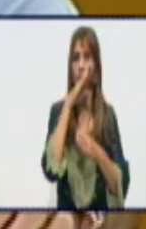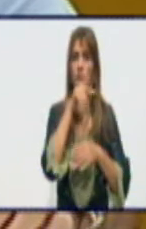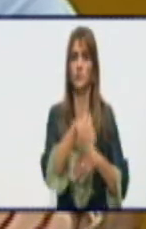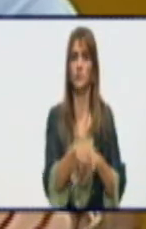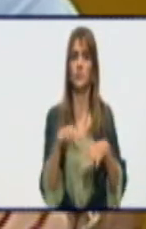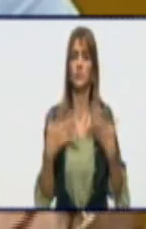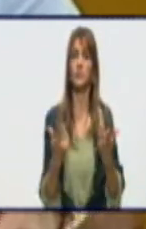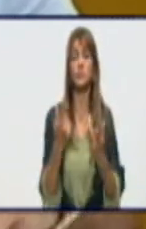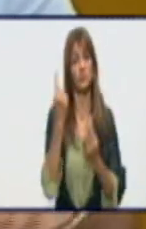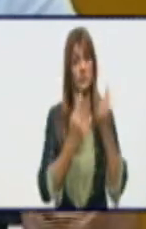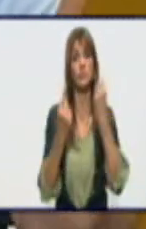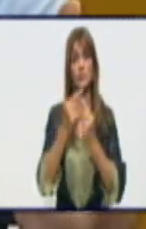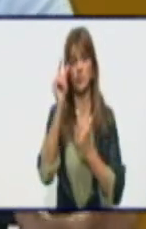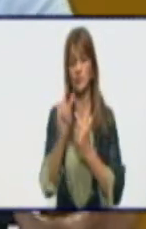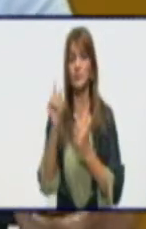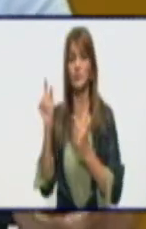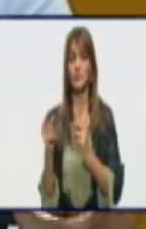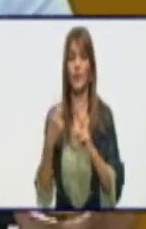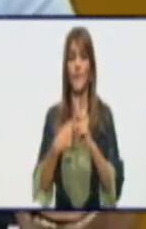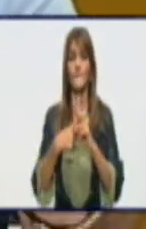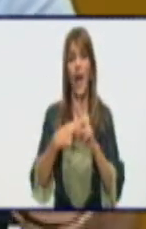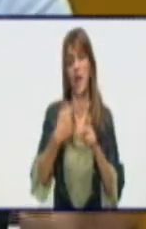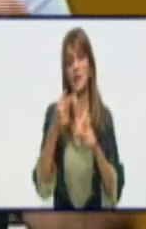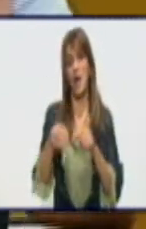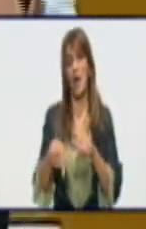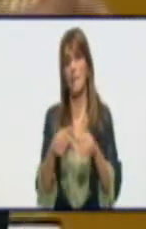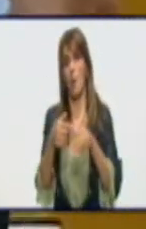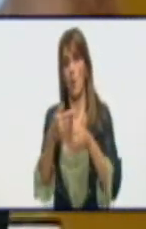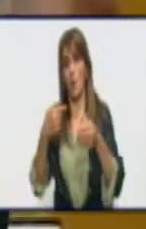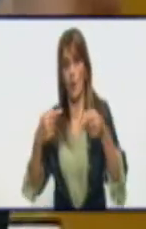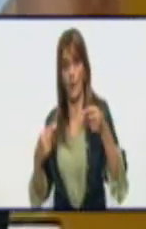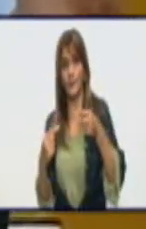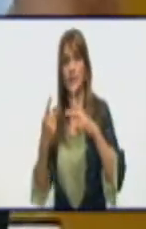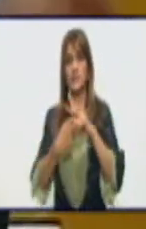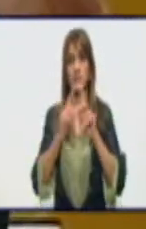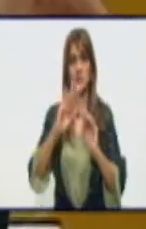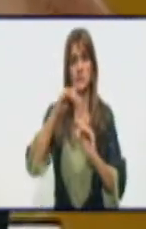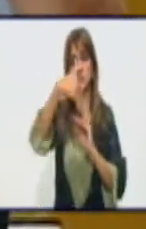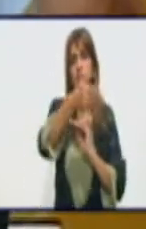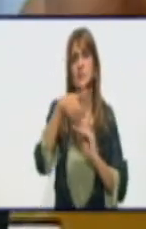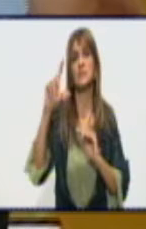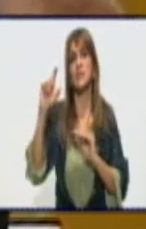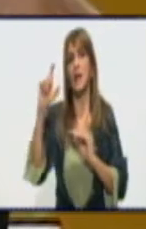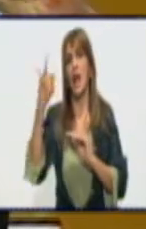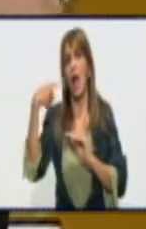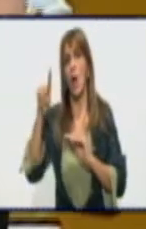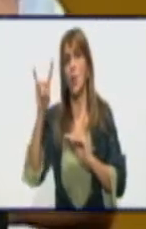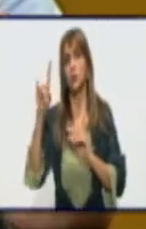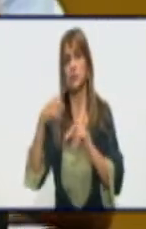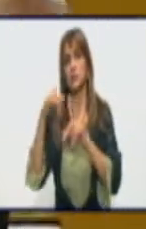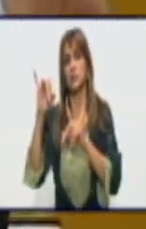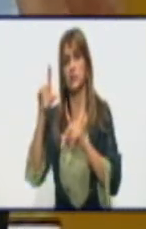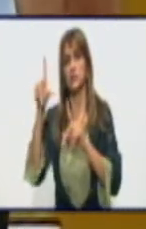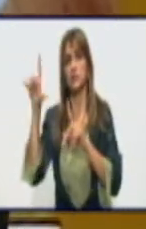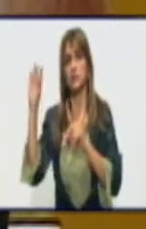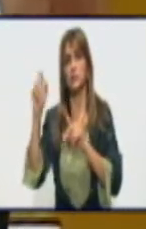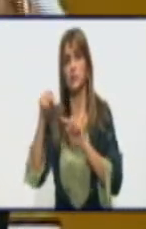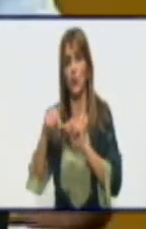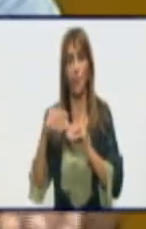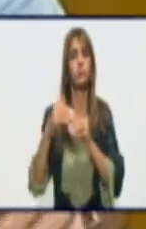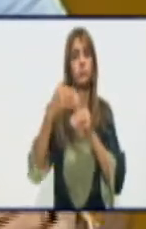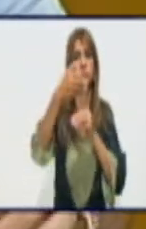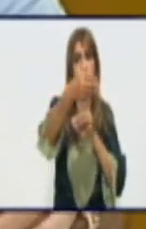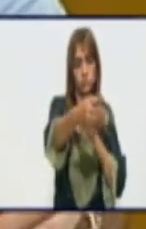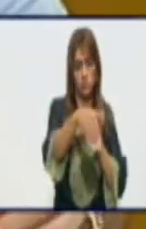consumidores de Bayamo, coge ramal hasta Cautillo por las Tamaras y propiamente de Bayamo el horno, toda la parte esa, nada de Guisa, o sea, llega